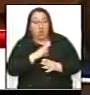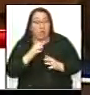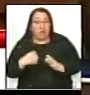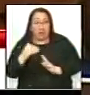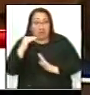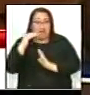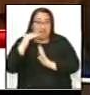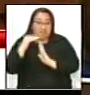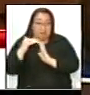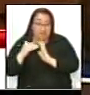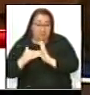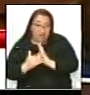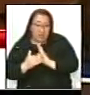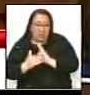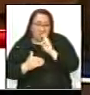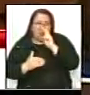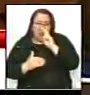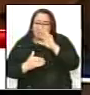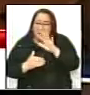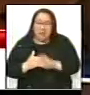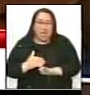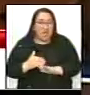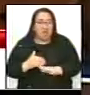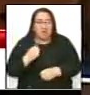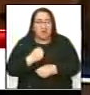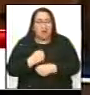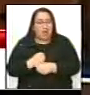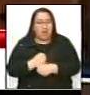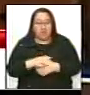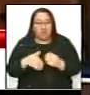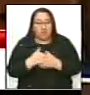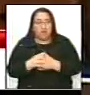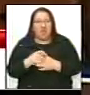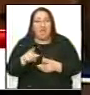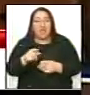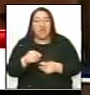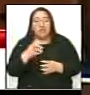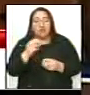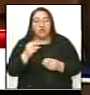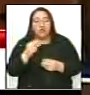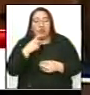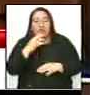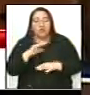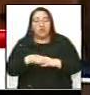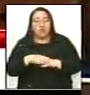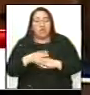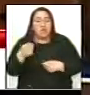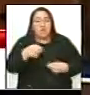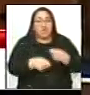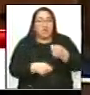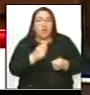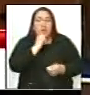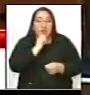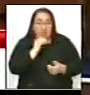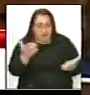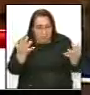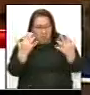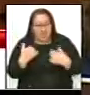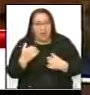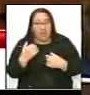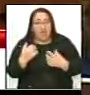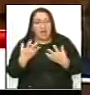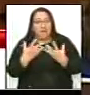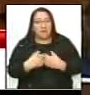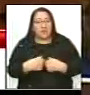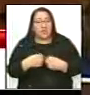su mínima expresión. Ahí viene la famosa inversión privada. Y que sí es importante, presidente, que venga la inversión privada, pero